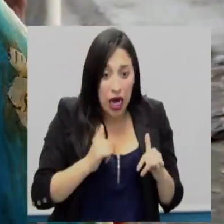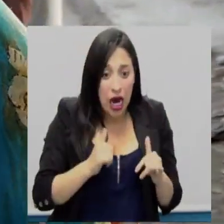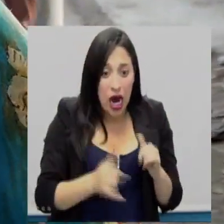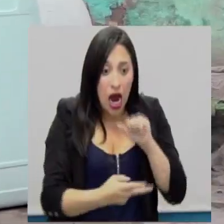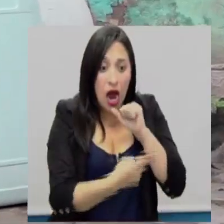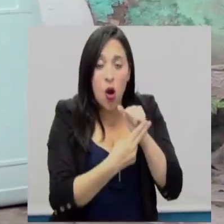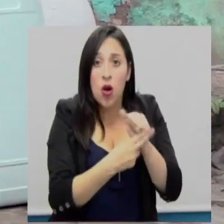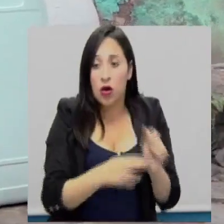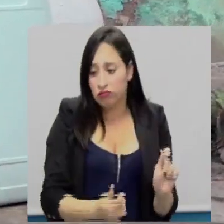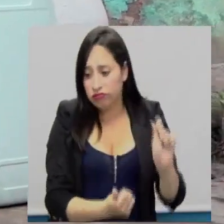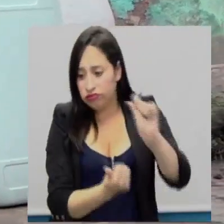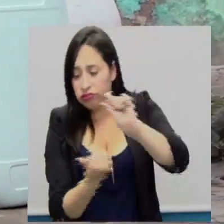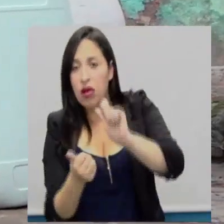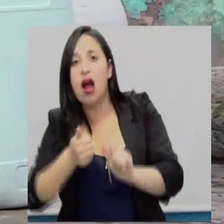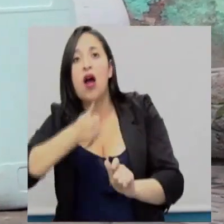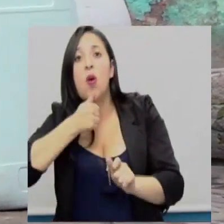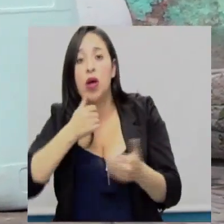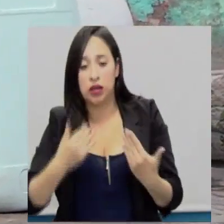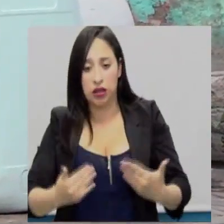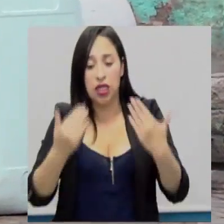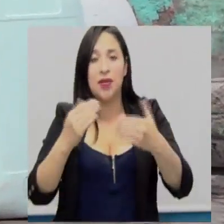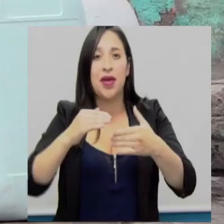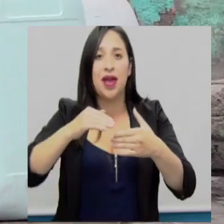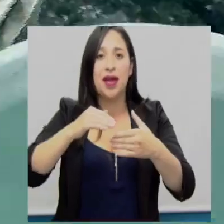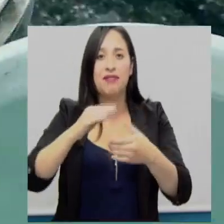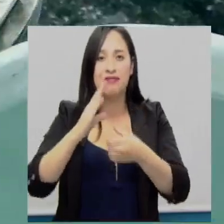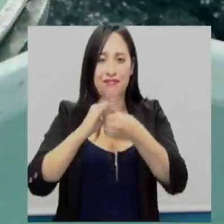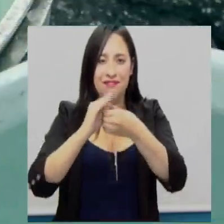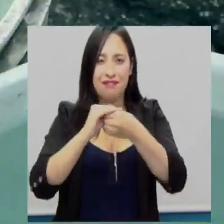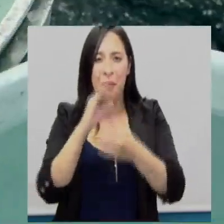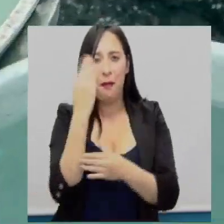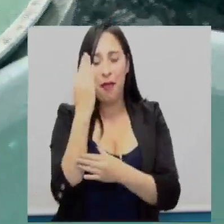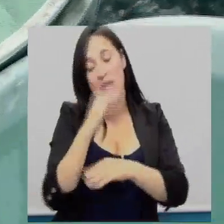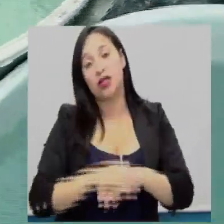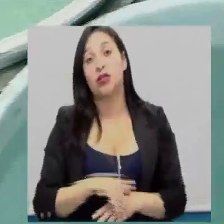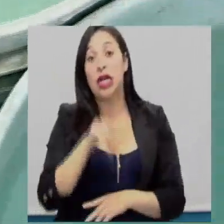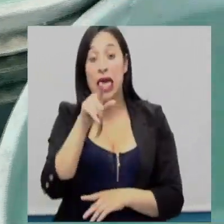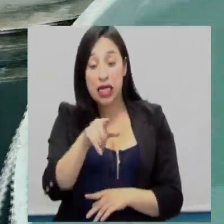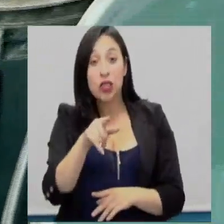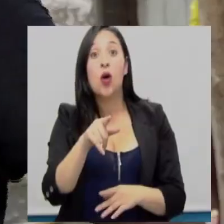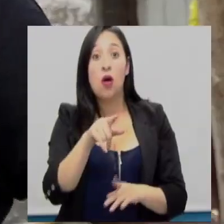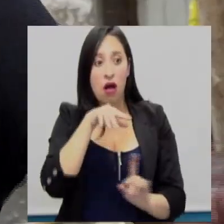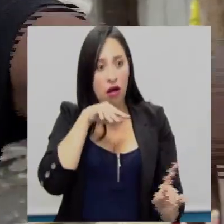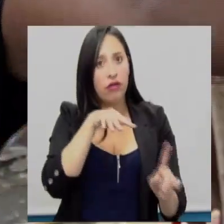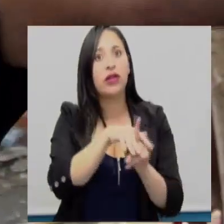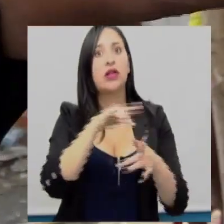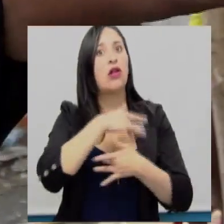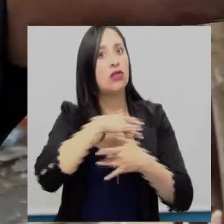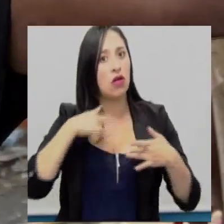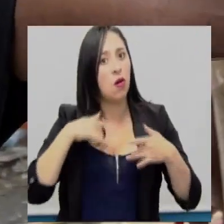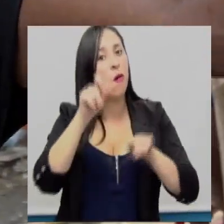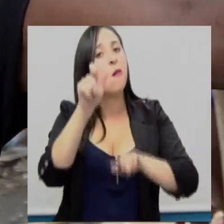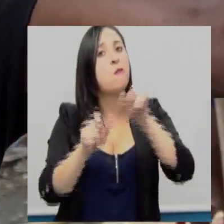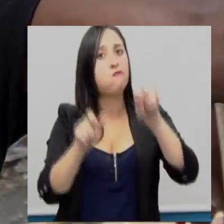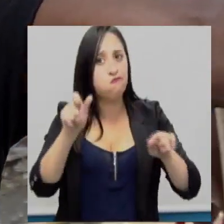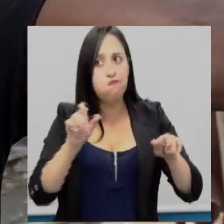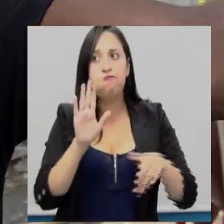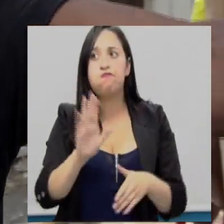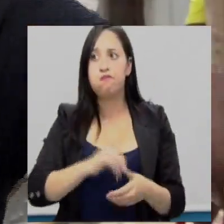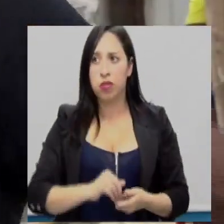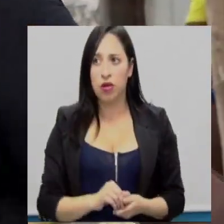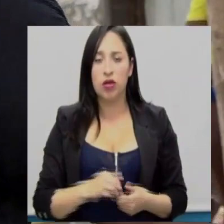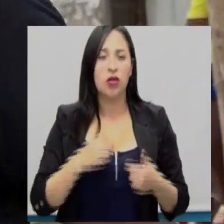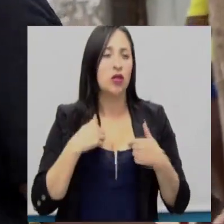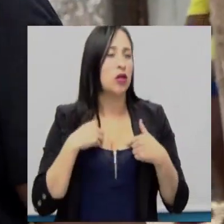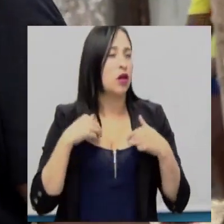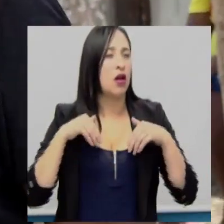baño. Lo más grave de esta crisis es que ha afectado la salud de algunas personas. Usted sabe que para caer loma tiene que hacer una fuerza